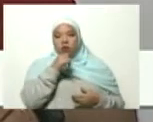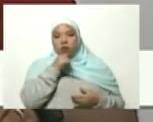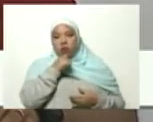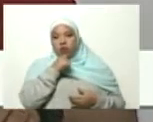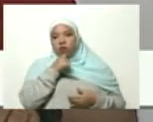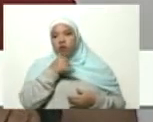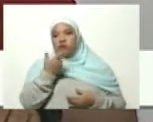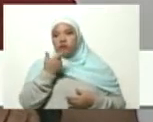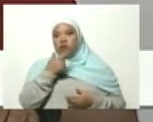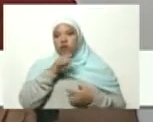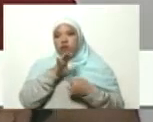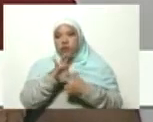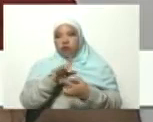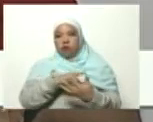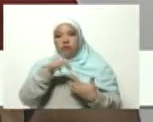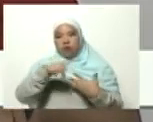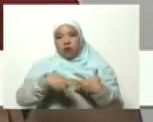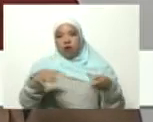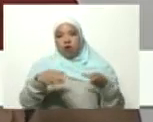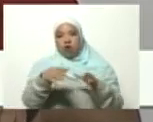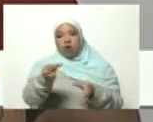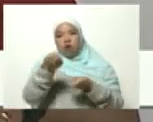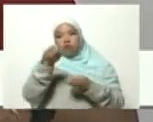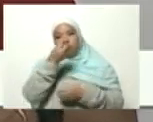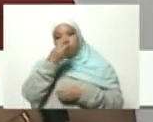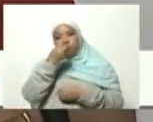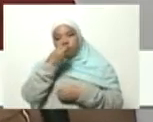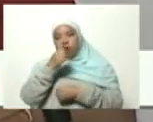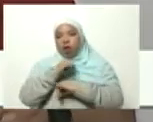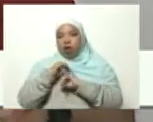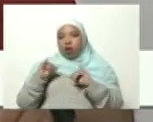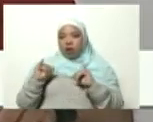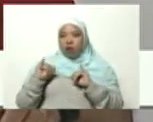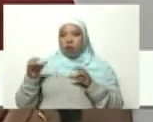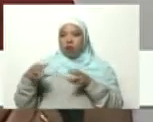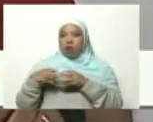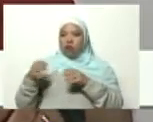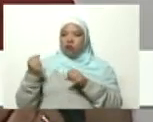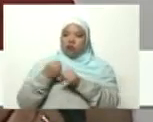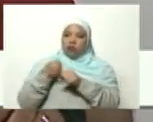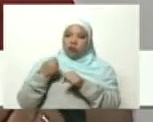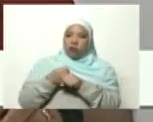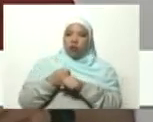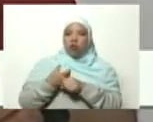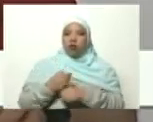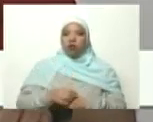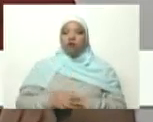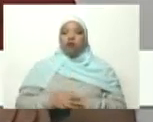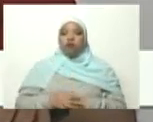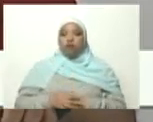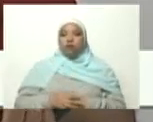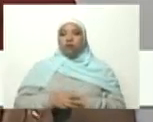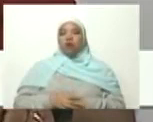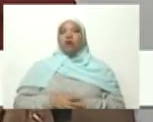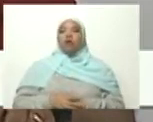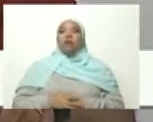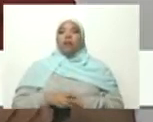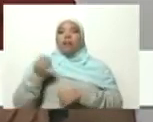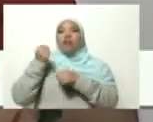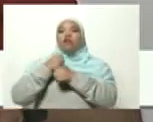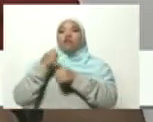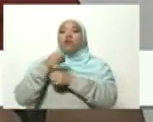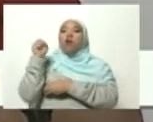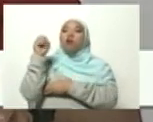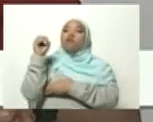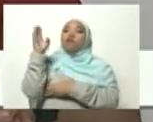a esta reunión de la OCLAE aquí en Venezuela, bienvenidos y bienvenidas a los compañeros del grupo ampliado de trabajo del Foro de Sao